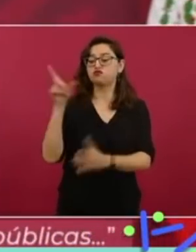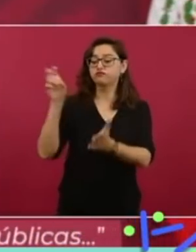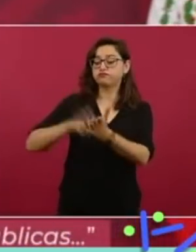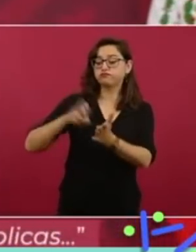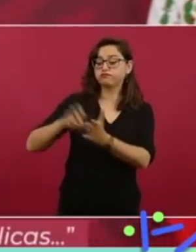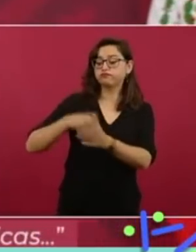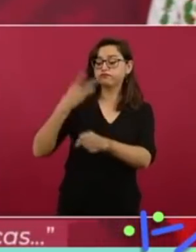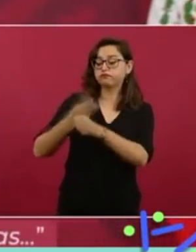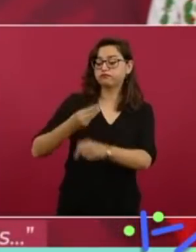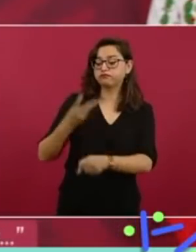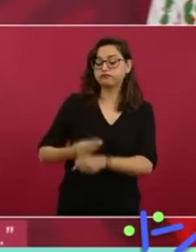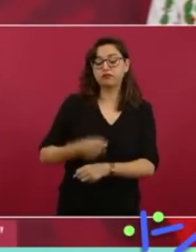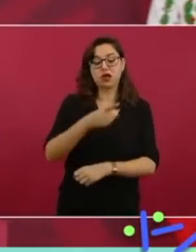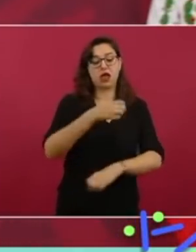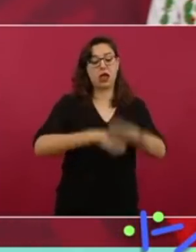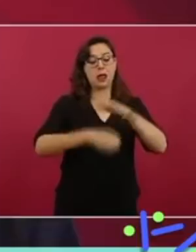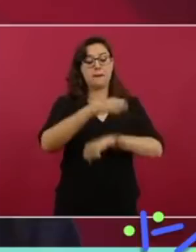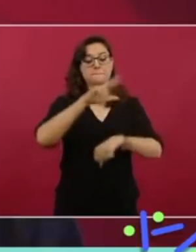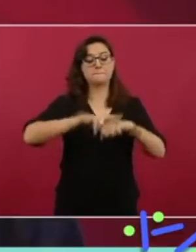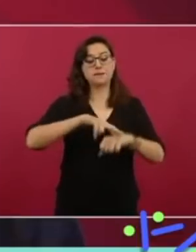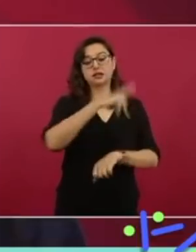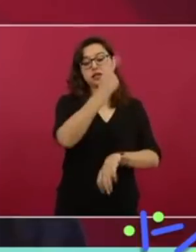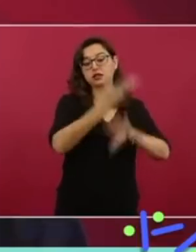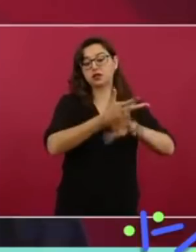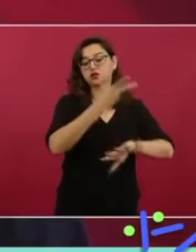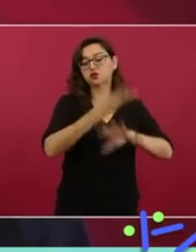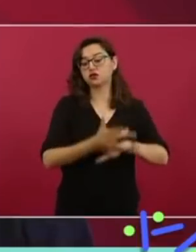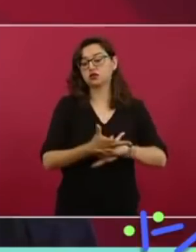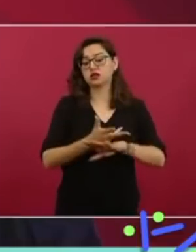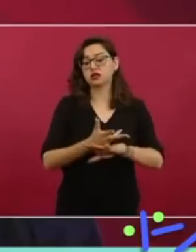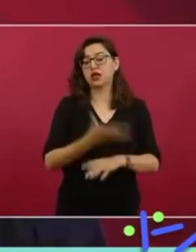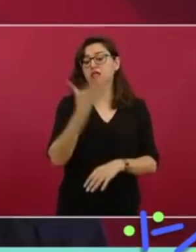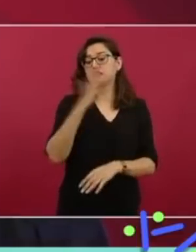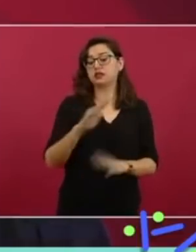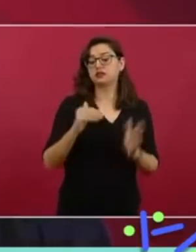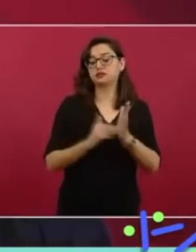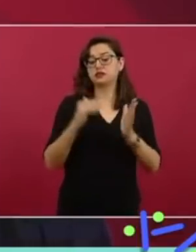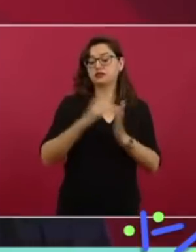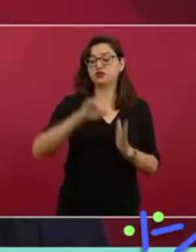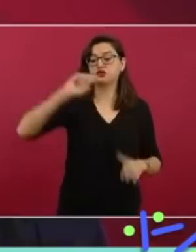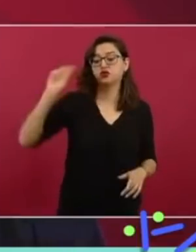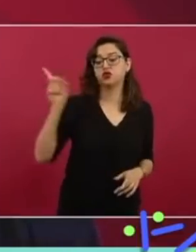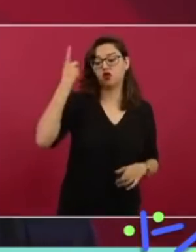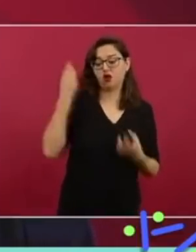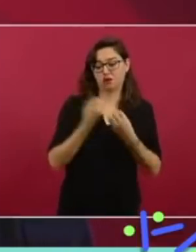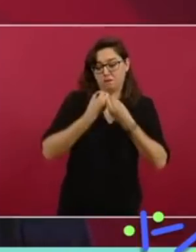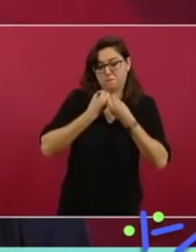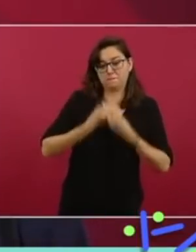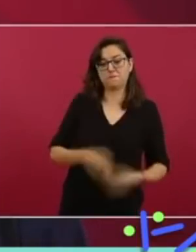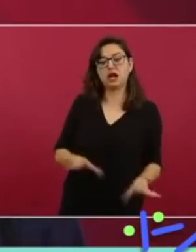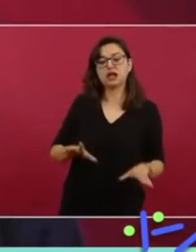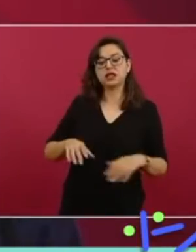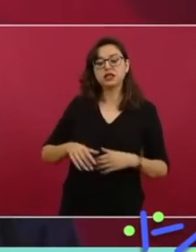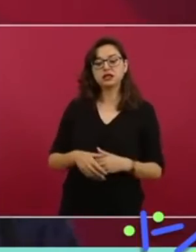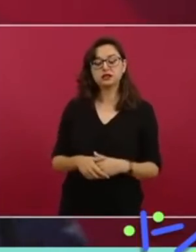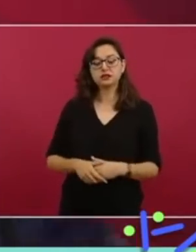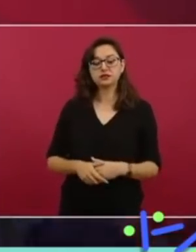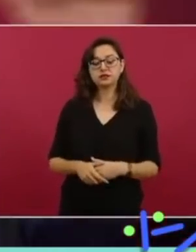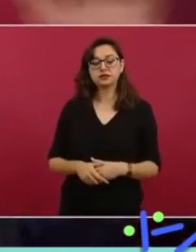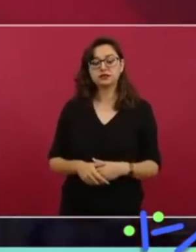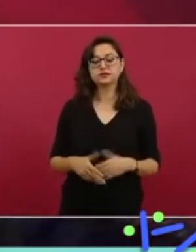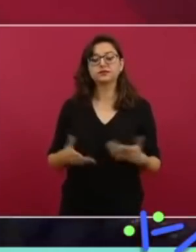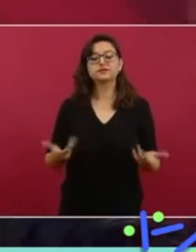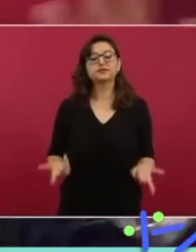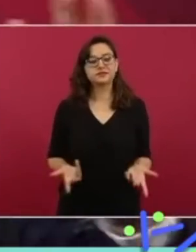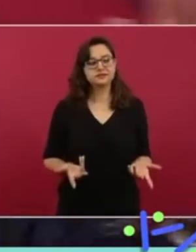perderían las empresas estadounidenses 10 mil millones de dólares. Todo